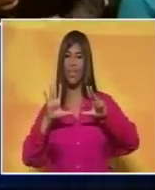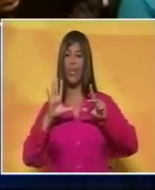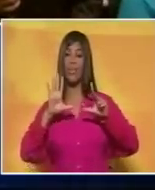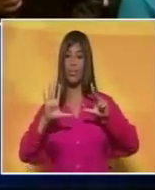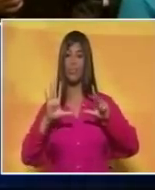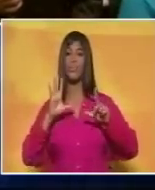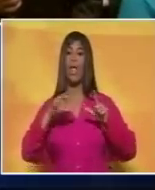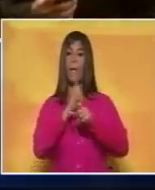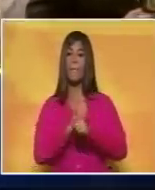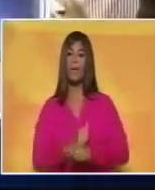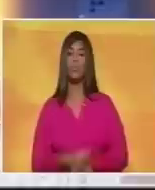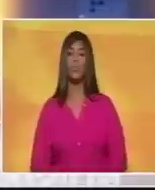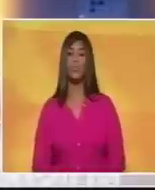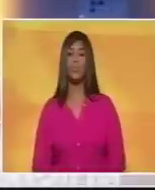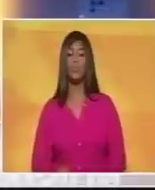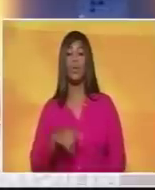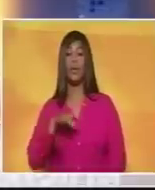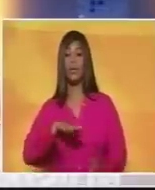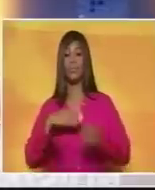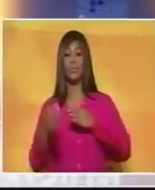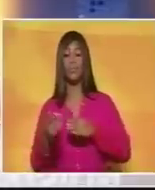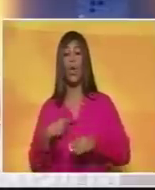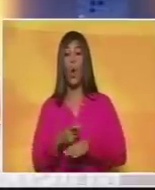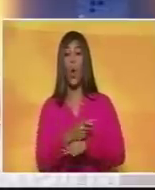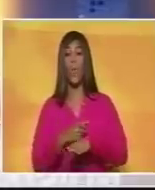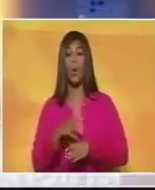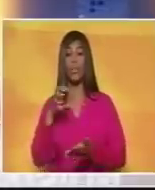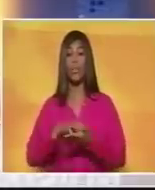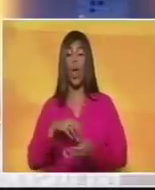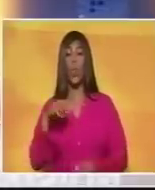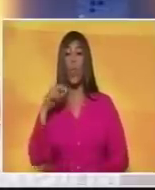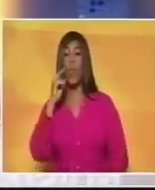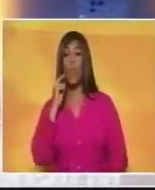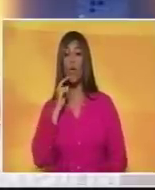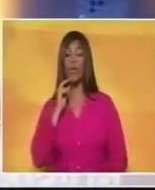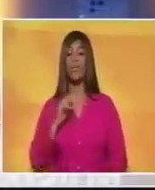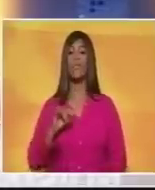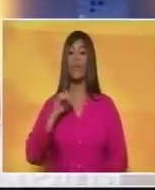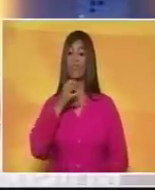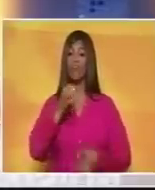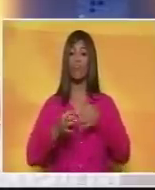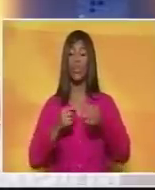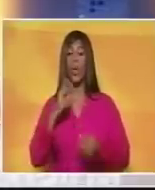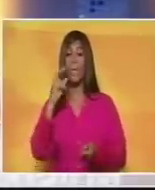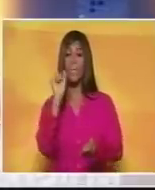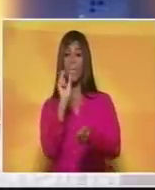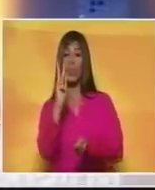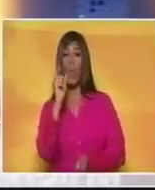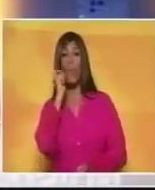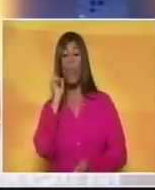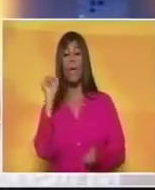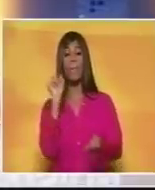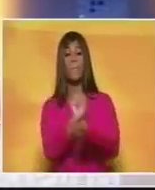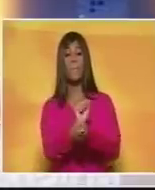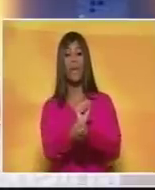Regresamos. Gracias, Euclides. El gobernador del estado Bolívar, Justo Noguera Pietri, anunció la detención de 2 mujeres que comercializaban ilegalmente insumos